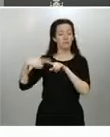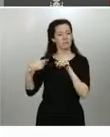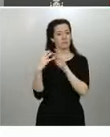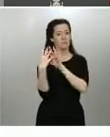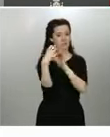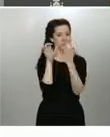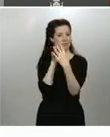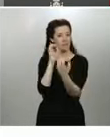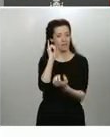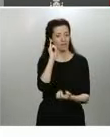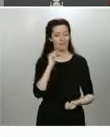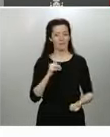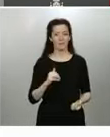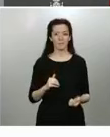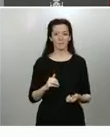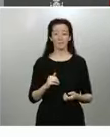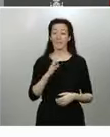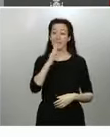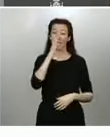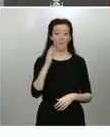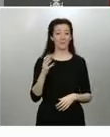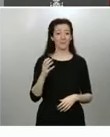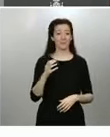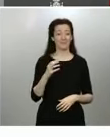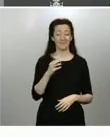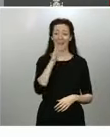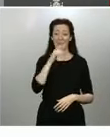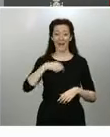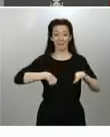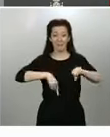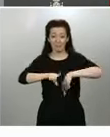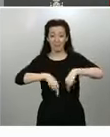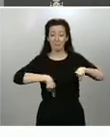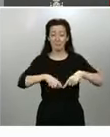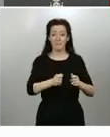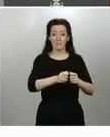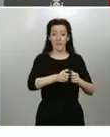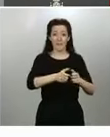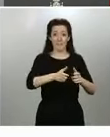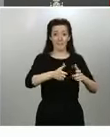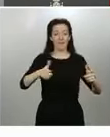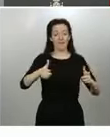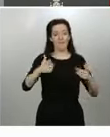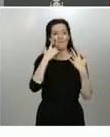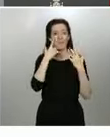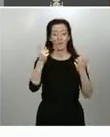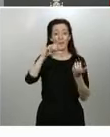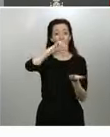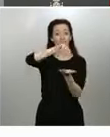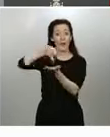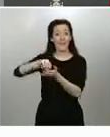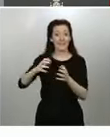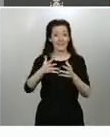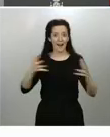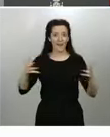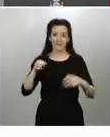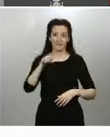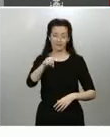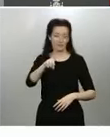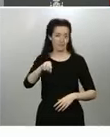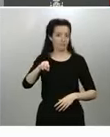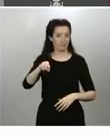especialmente reflejado y en una fase más temprana en las grandes ciudades un ámbito donde confluyen los sistemas de